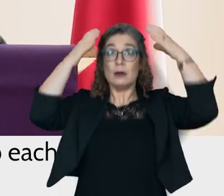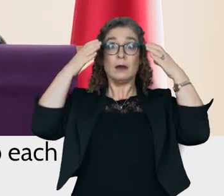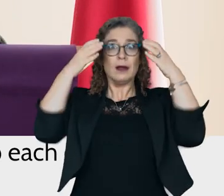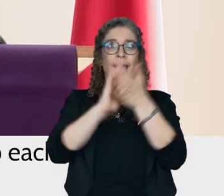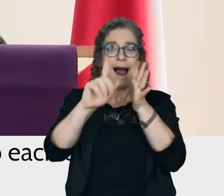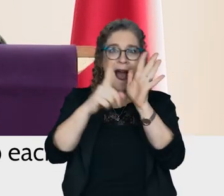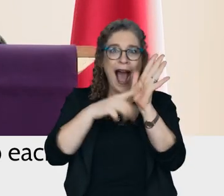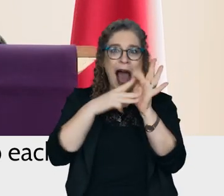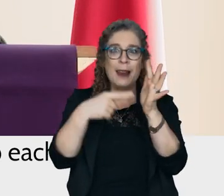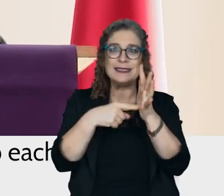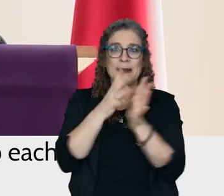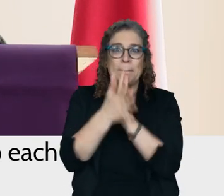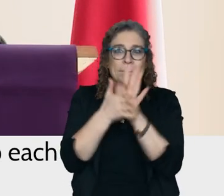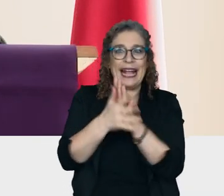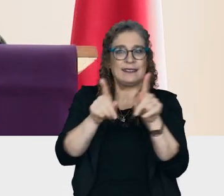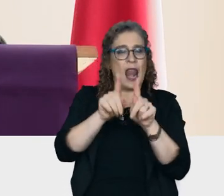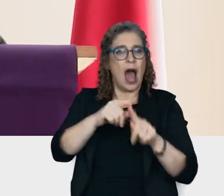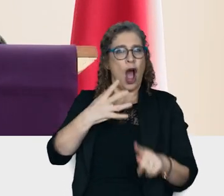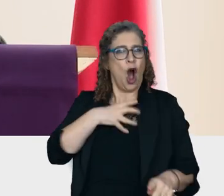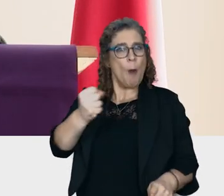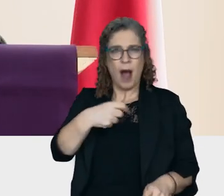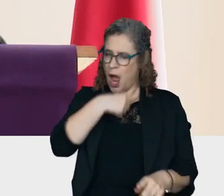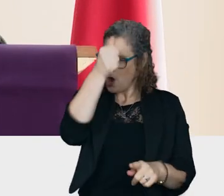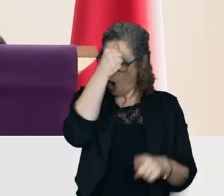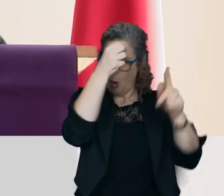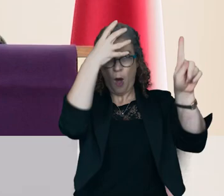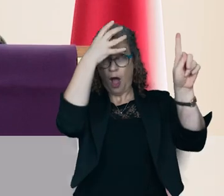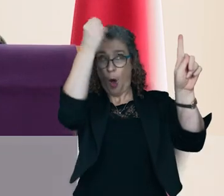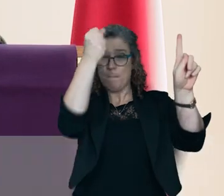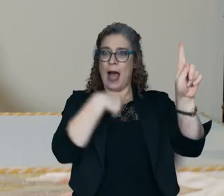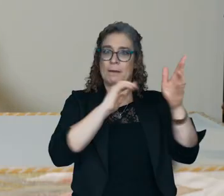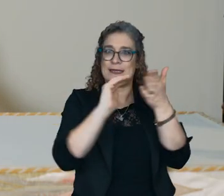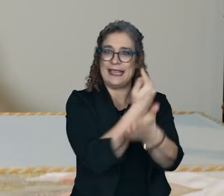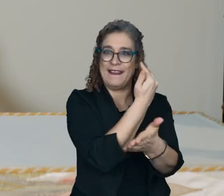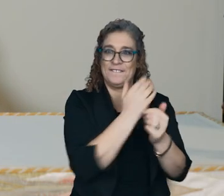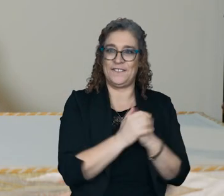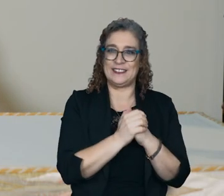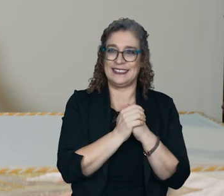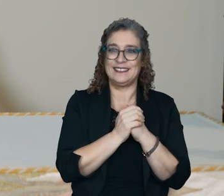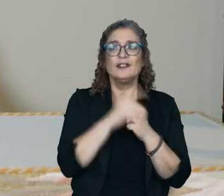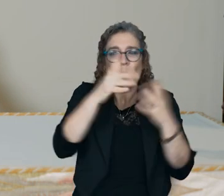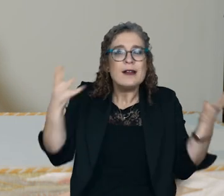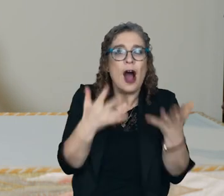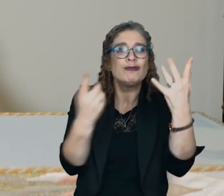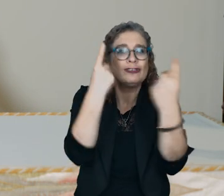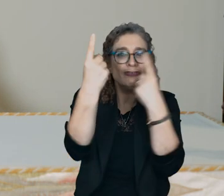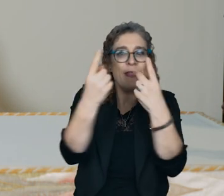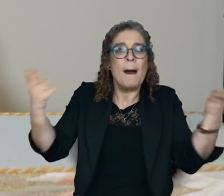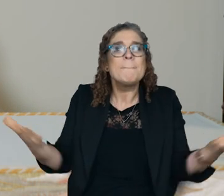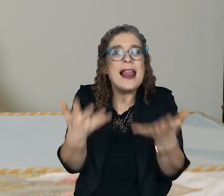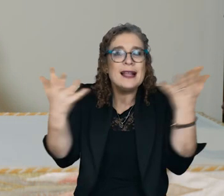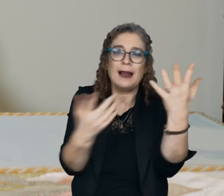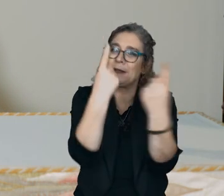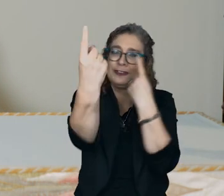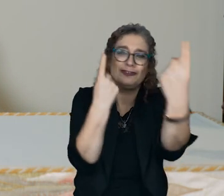anímense y fortalézcanse unos a otros, tal como ya lo están haciendo. This is the word of the Lord.